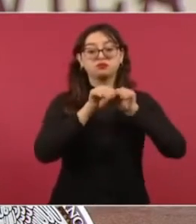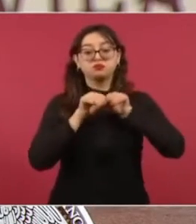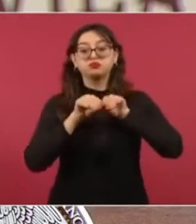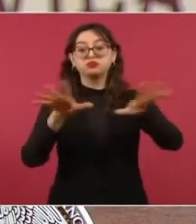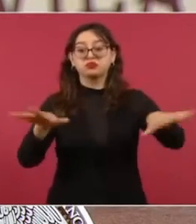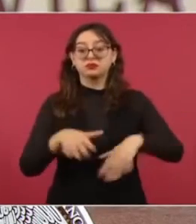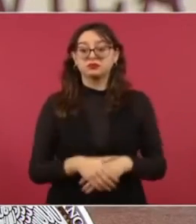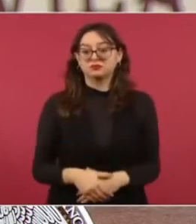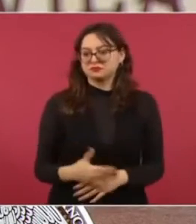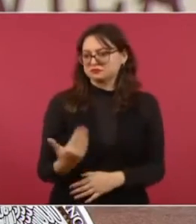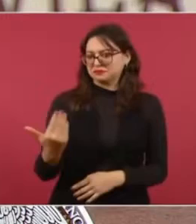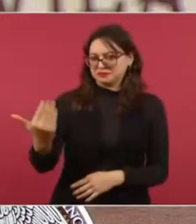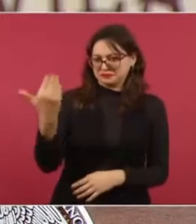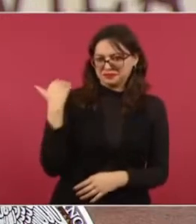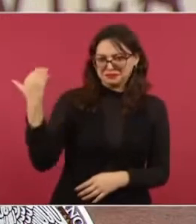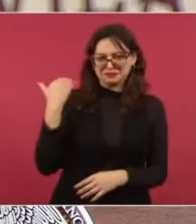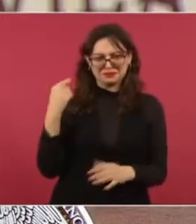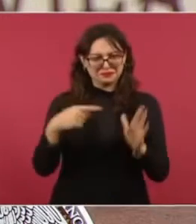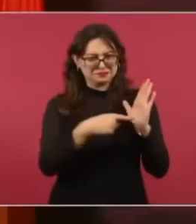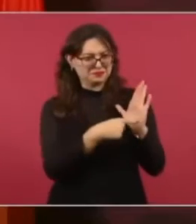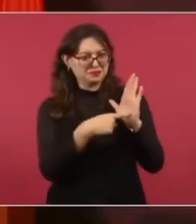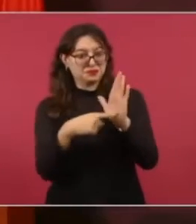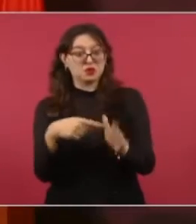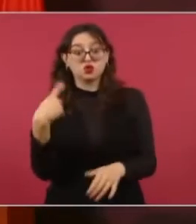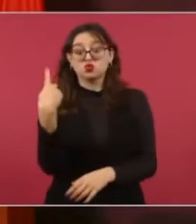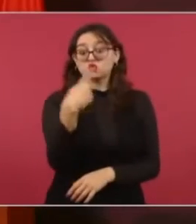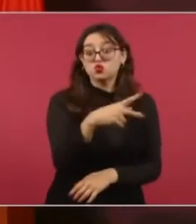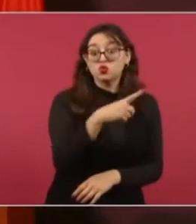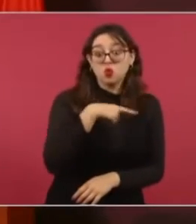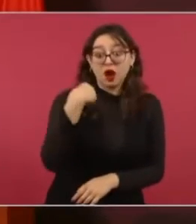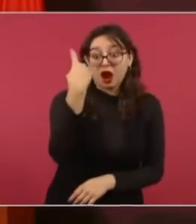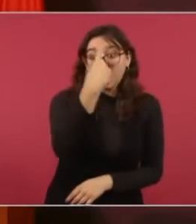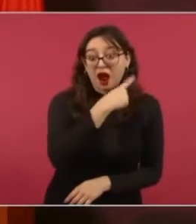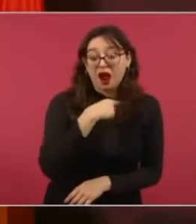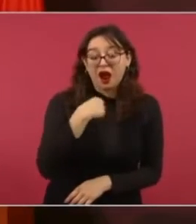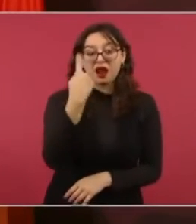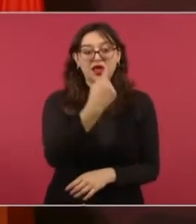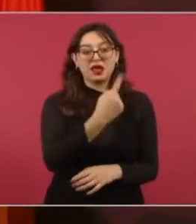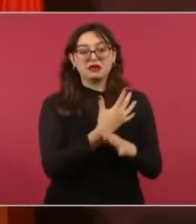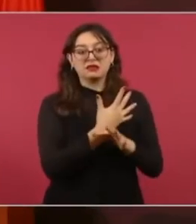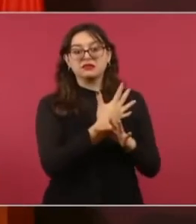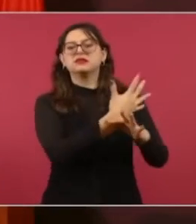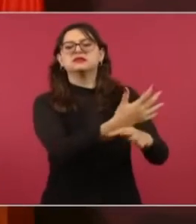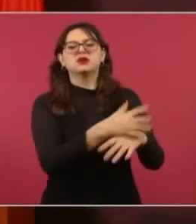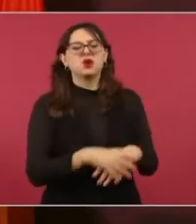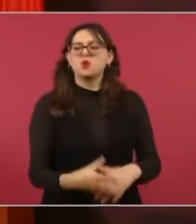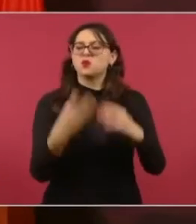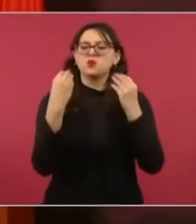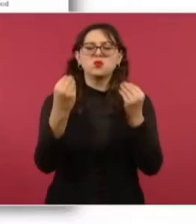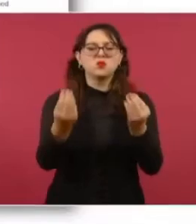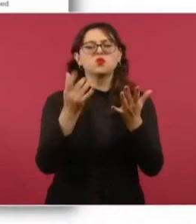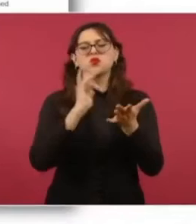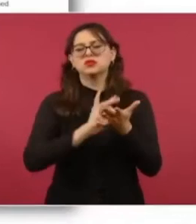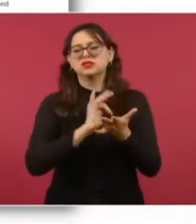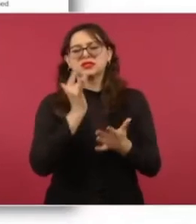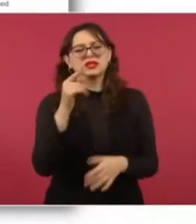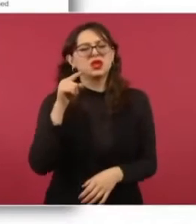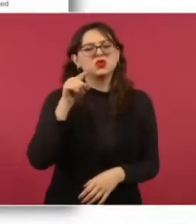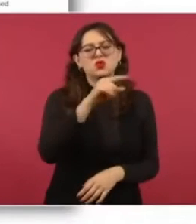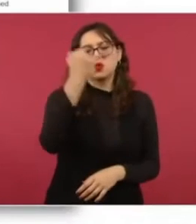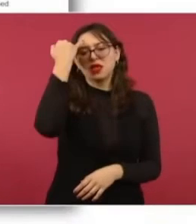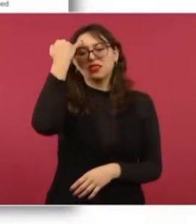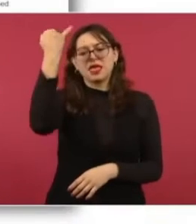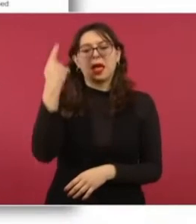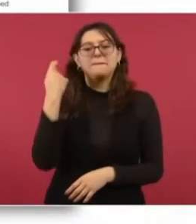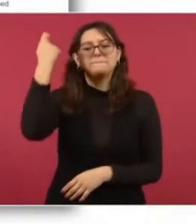unos días una imagen con su rostro en la que se lee: "Gracias, Fox, creador de la pensión para